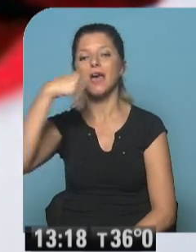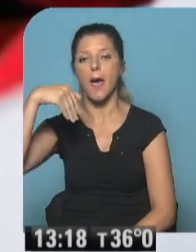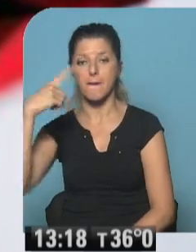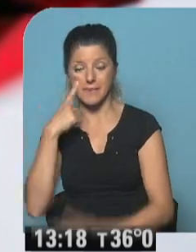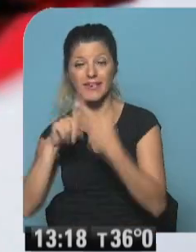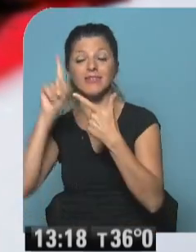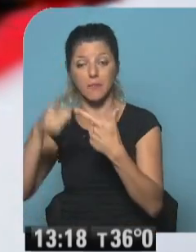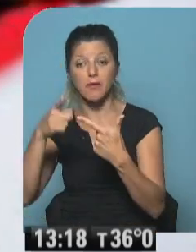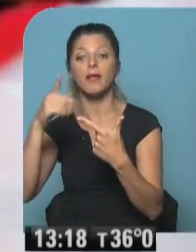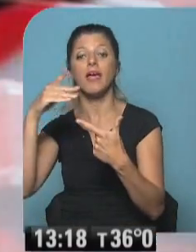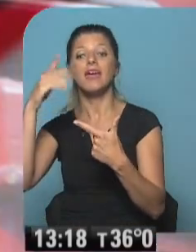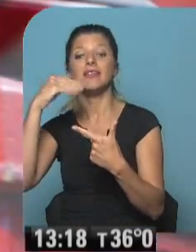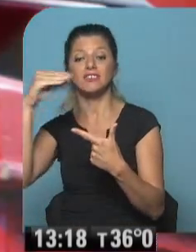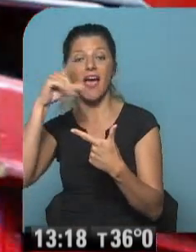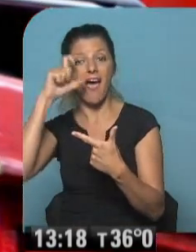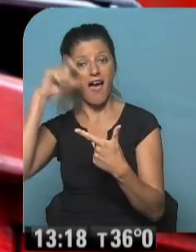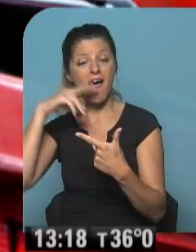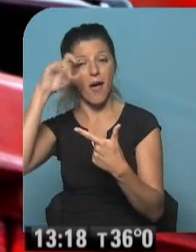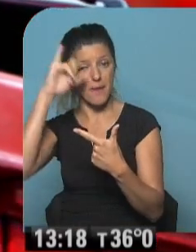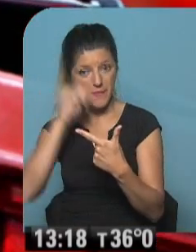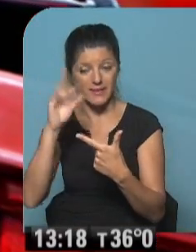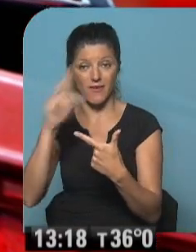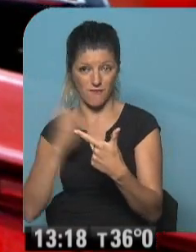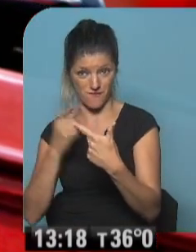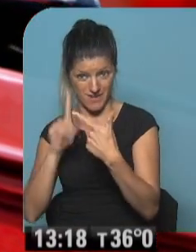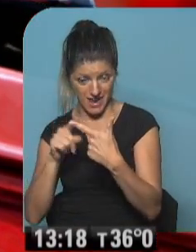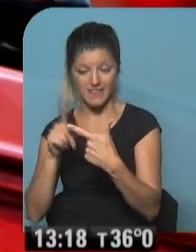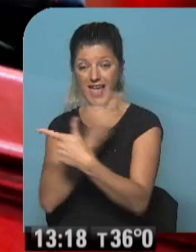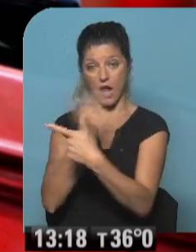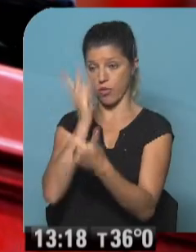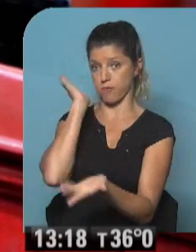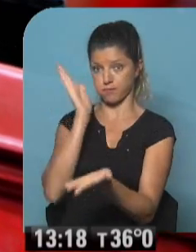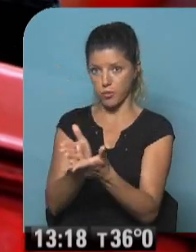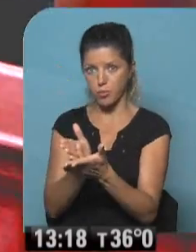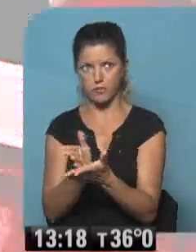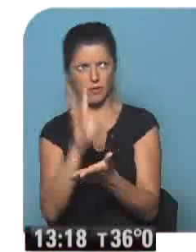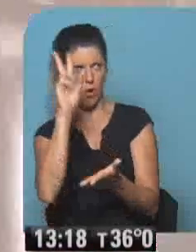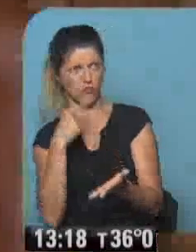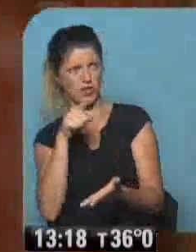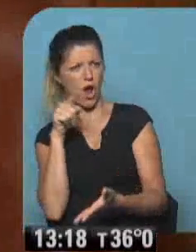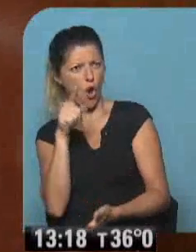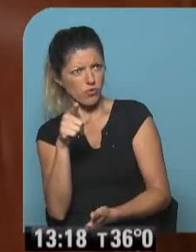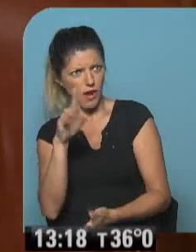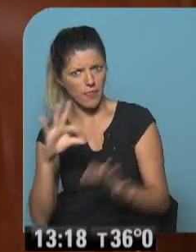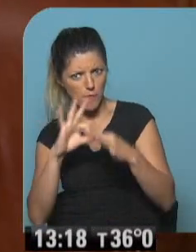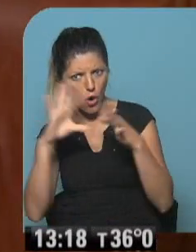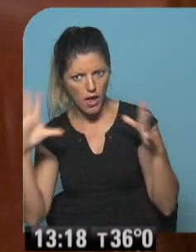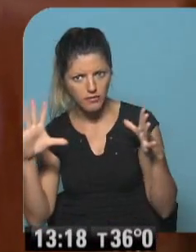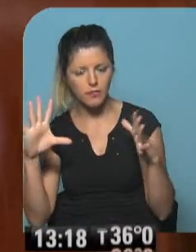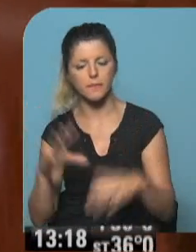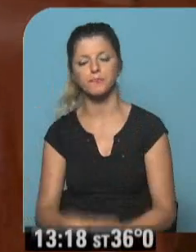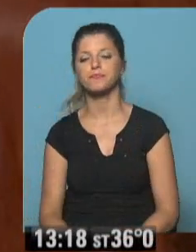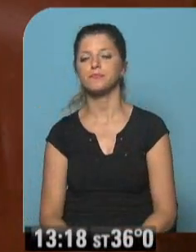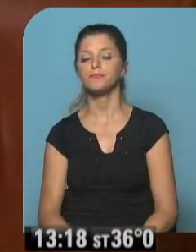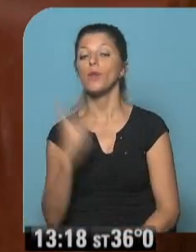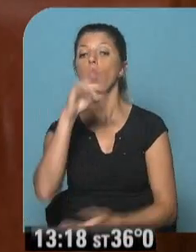Chávez Frías, por lo que la Cancillería canadiense calificó como conductas antidemocráticas. Los vínculos diplomáticos entre